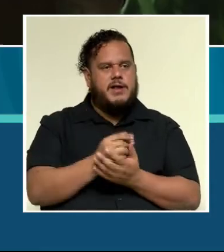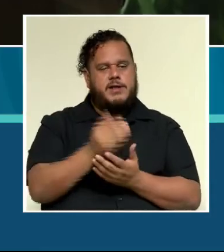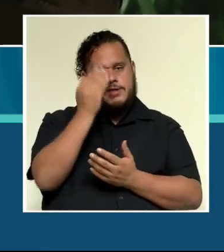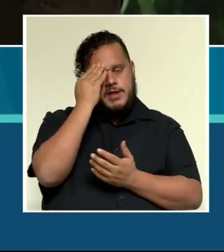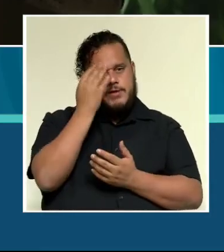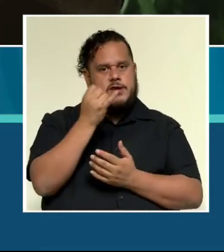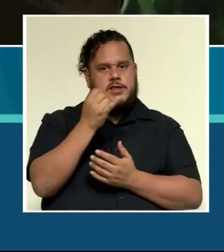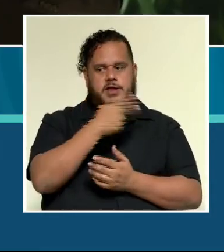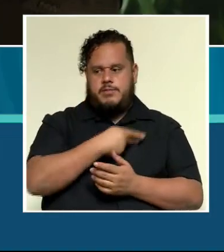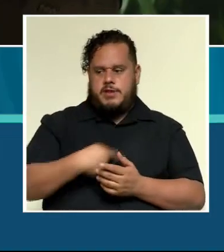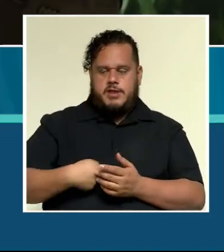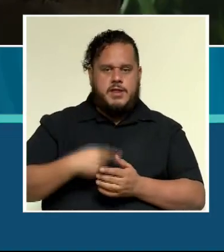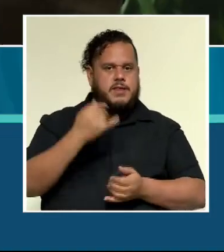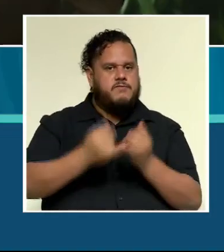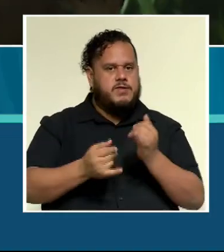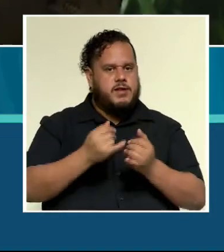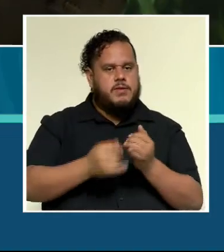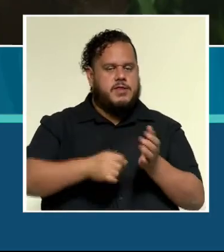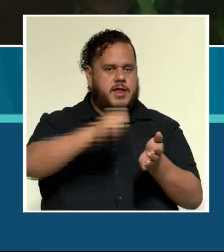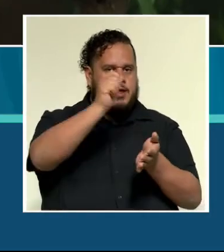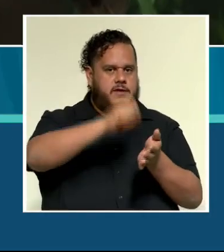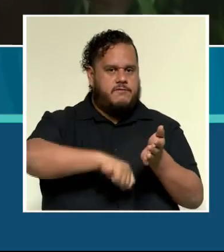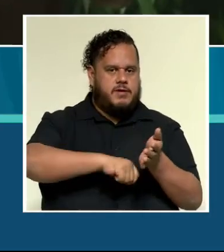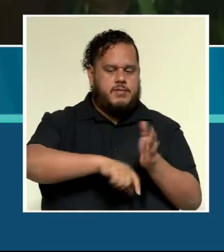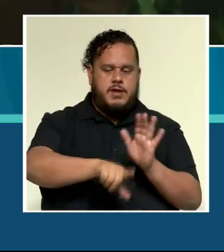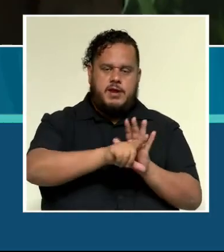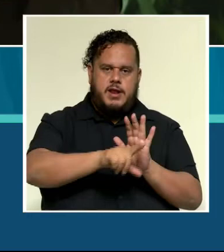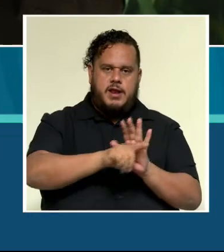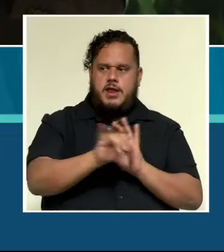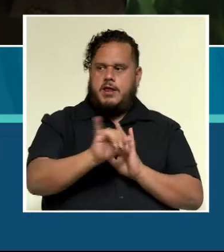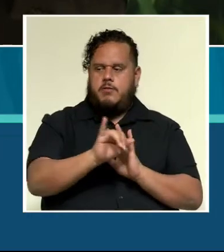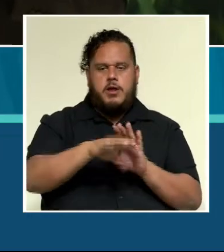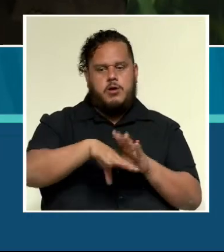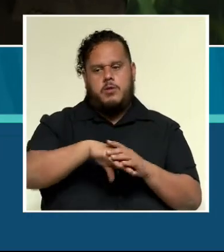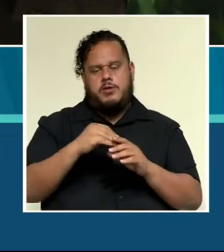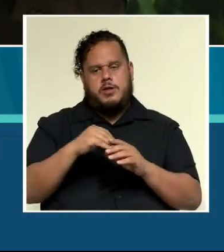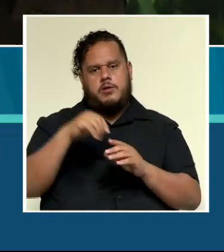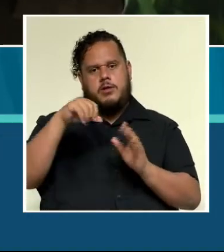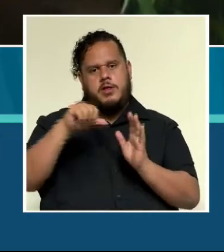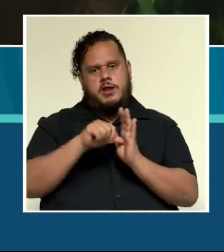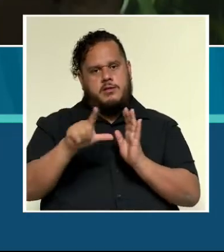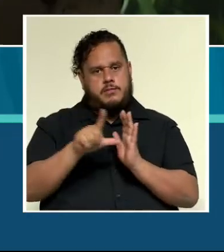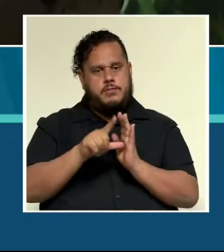si el presidente finalmente firma la ley tal y como salió acá